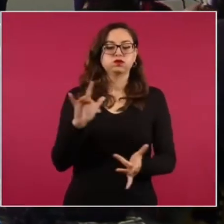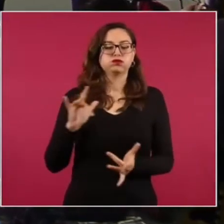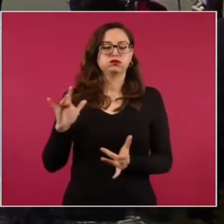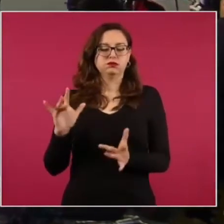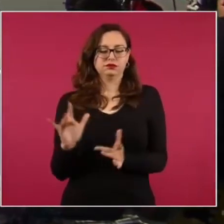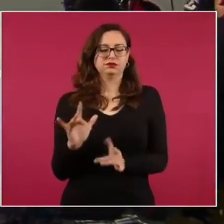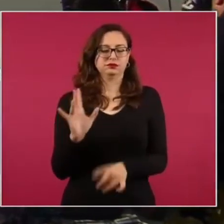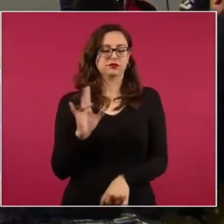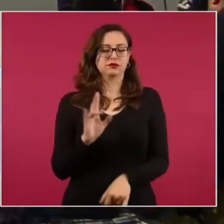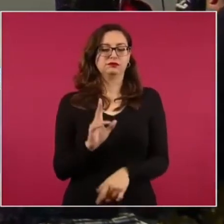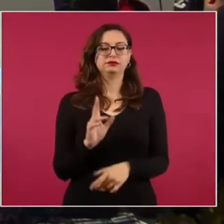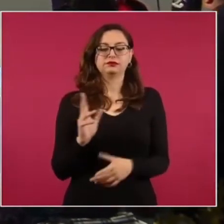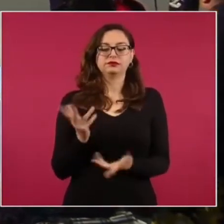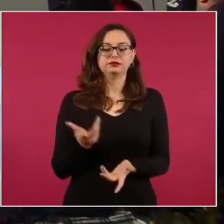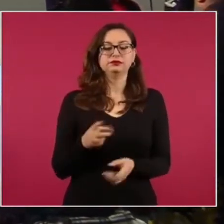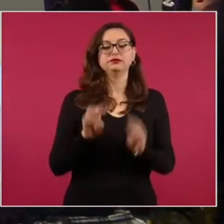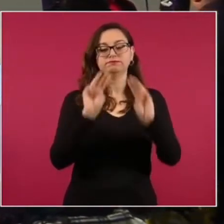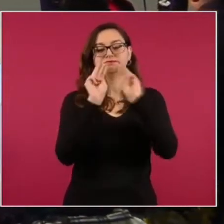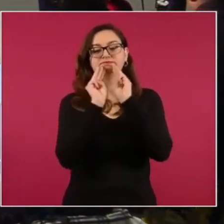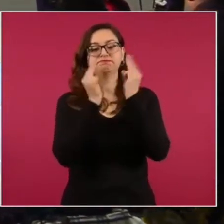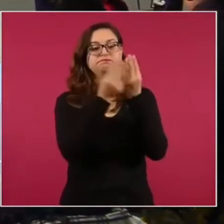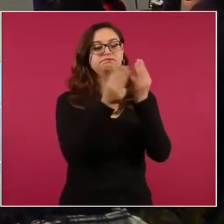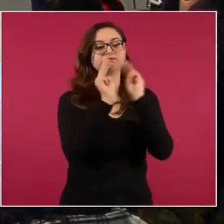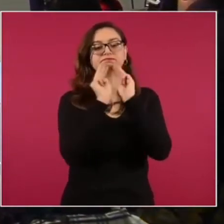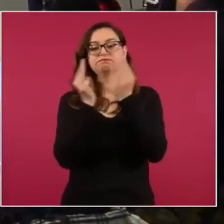iban a servir para detectar